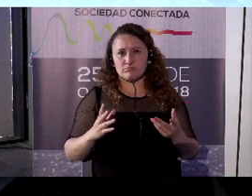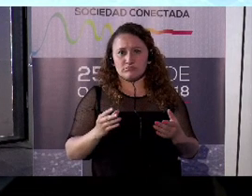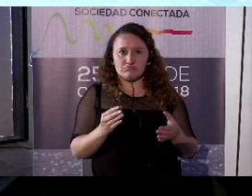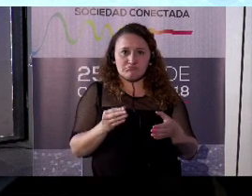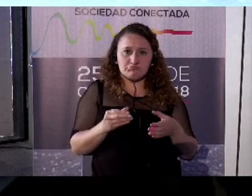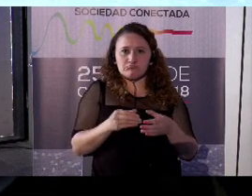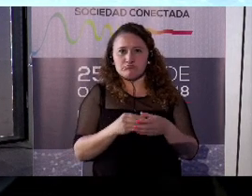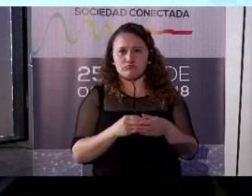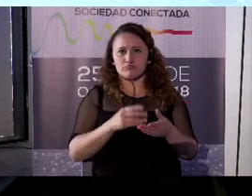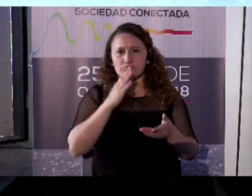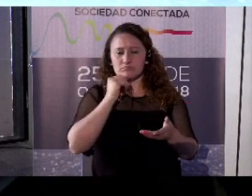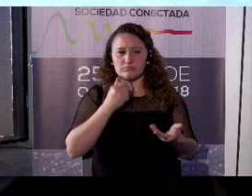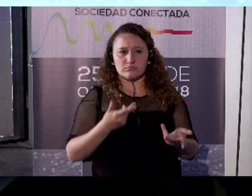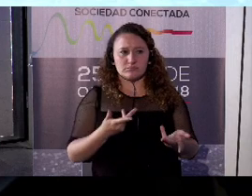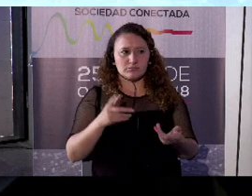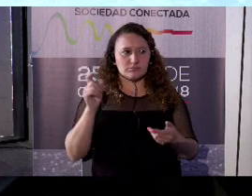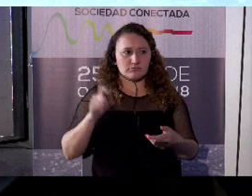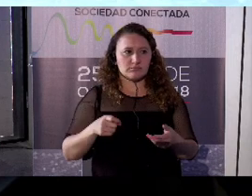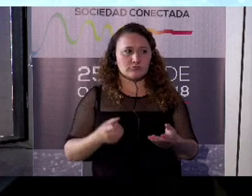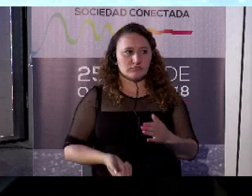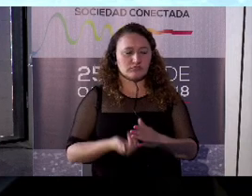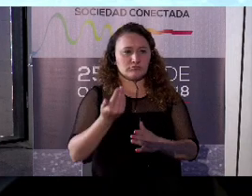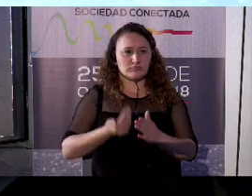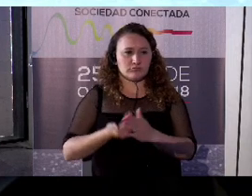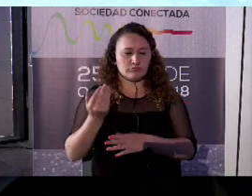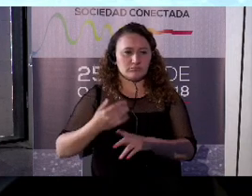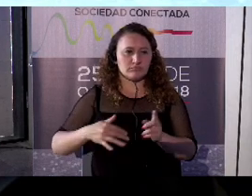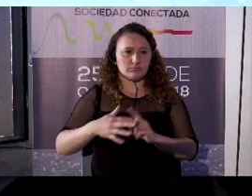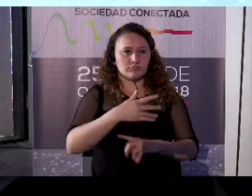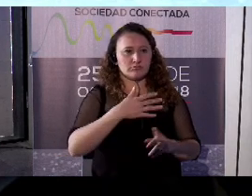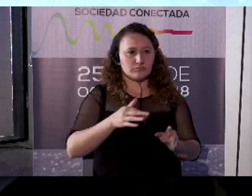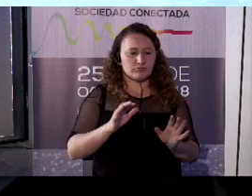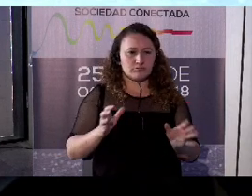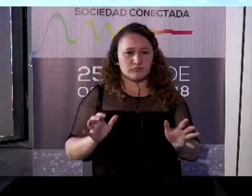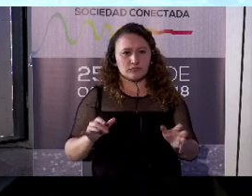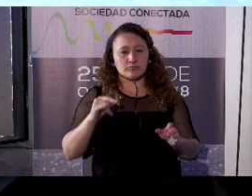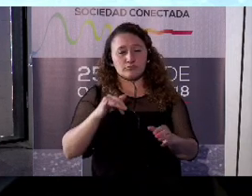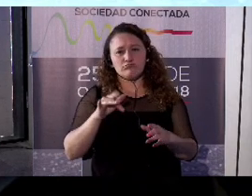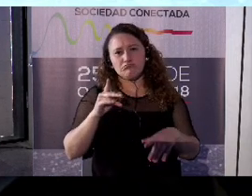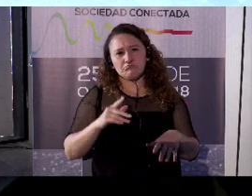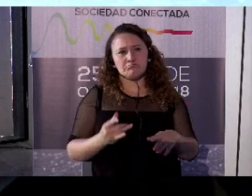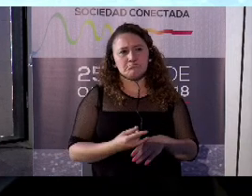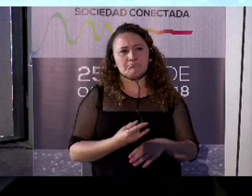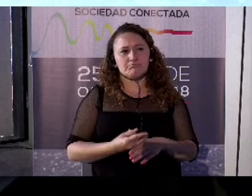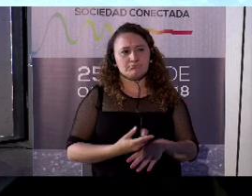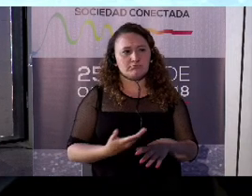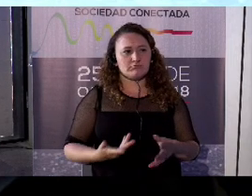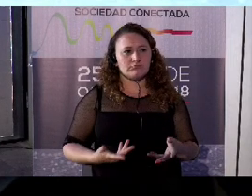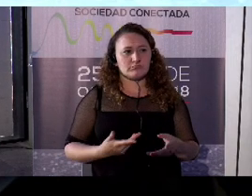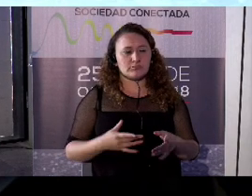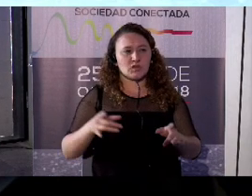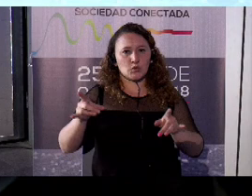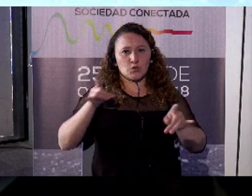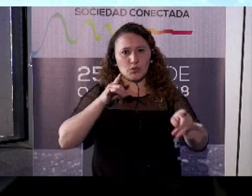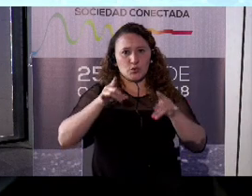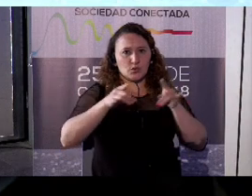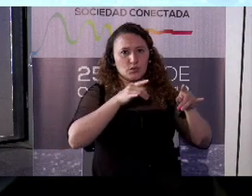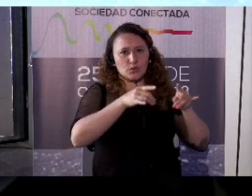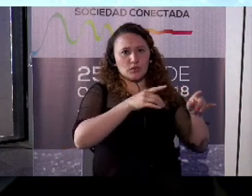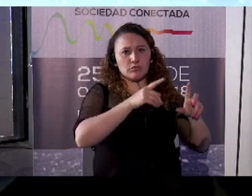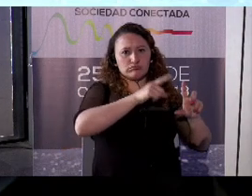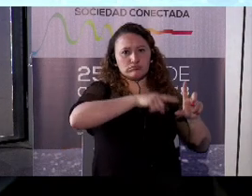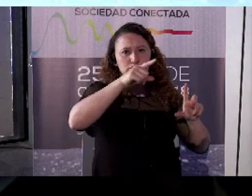adaptiva se tiene que adaptar a los nuevos entornos radio Entonces estamos usando sensores de